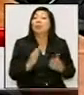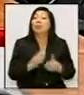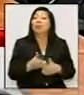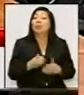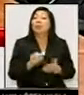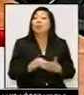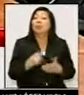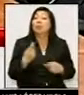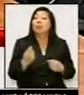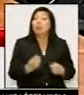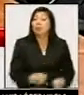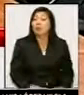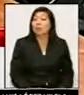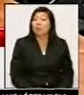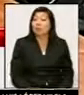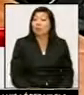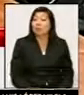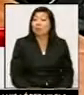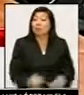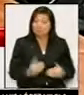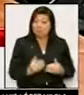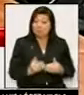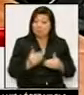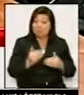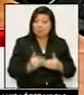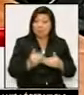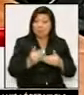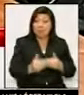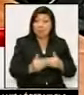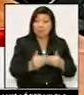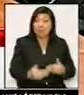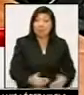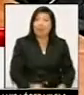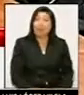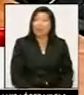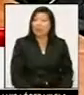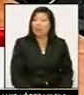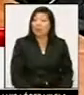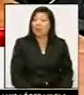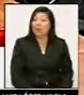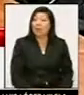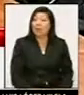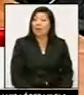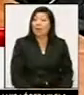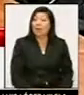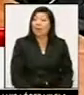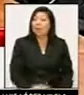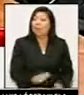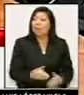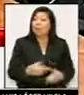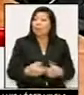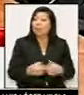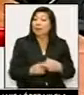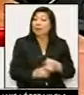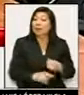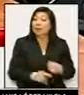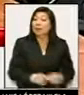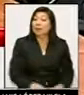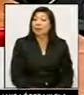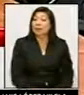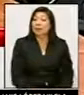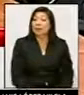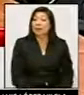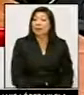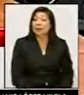más turistas en el corto, mediano y largo plazo, porque debe ser uno de los sectores de diversificación productiva en el país, es objetivo del